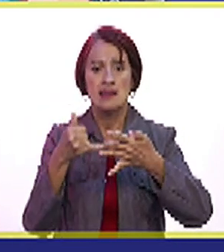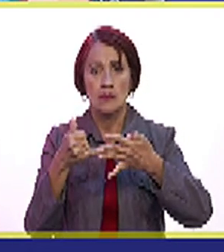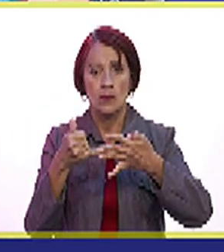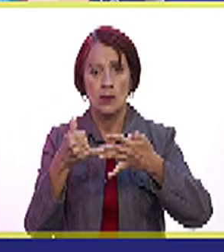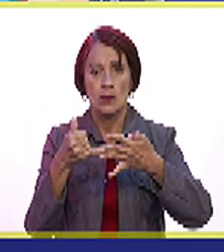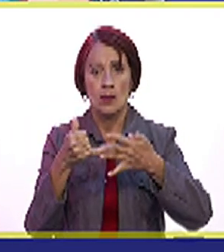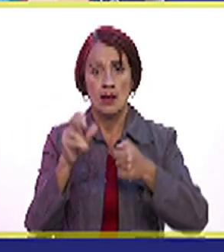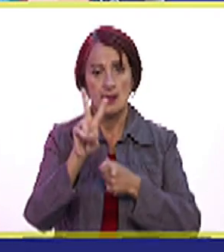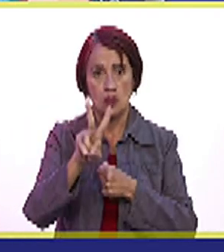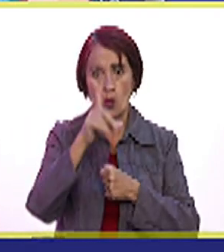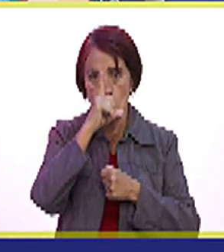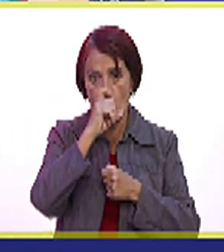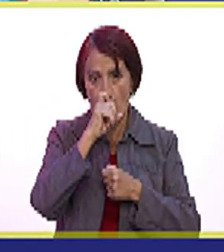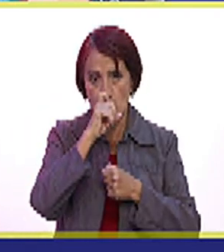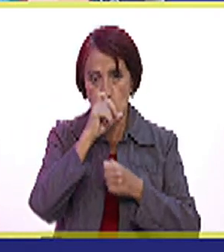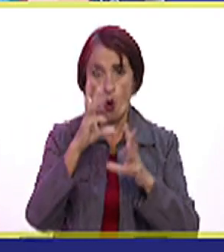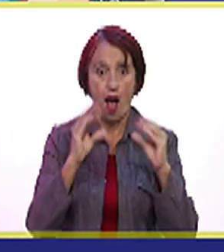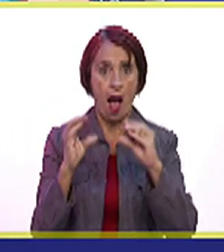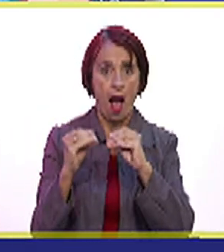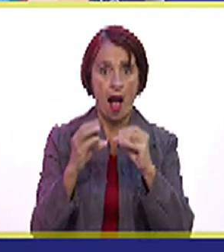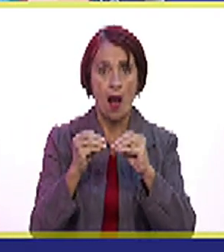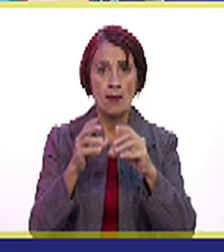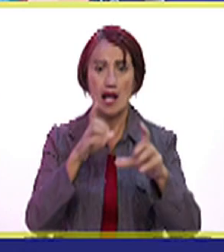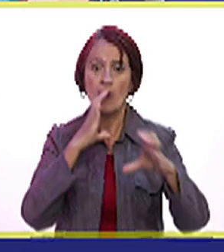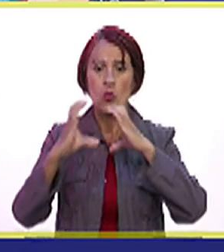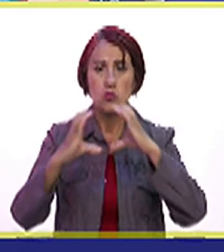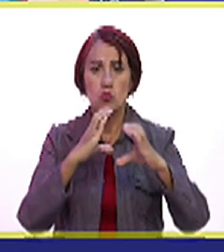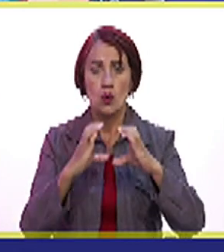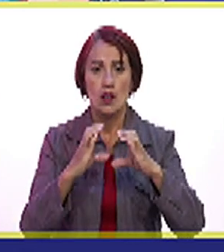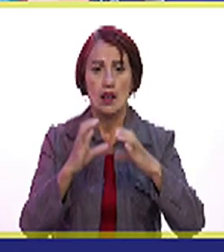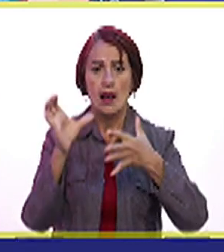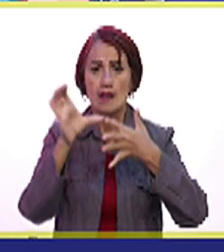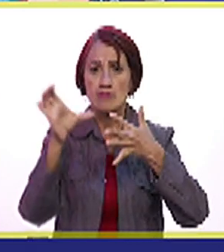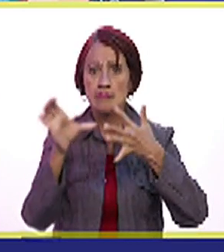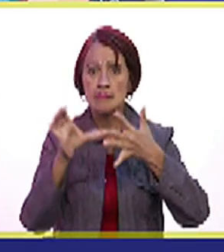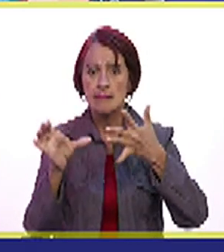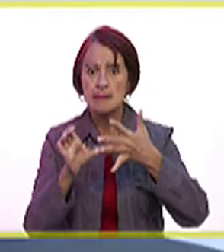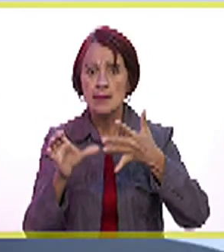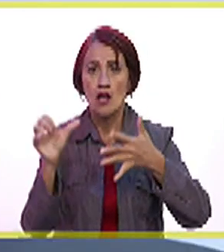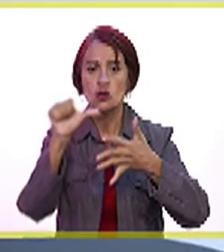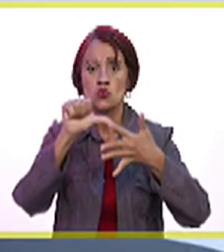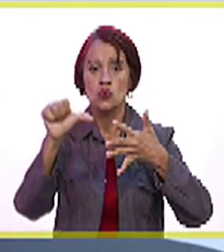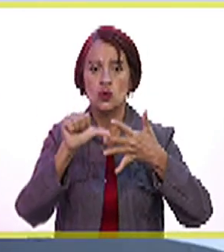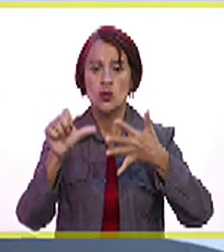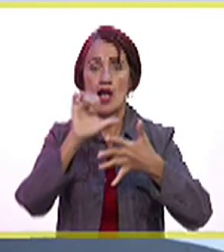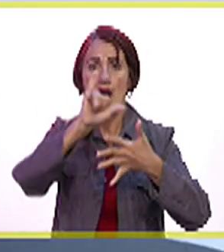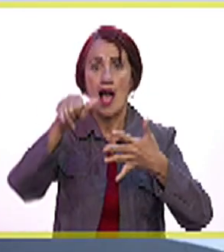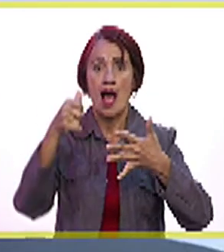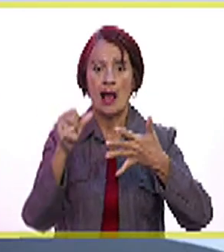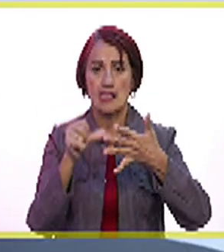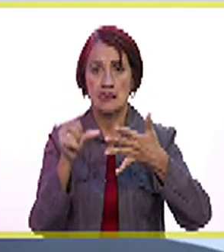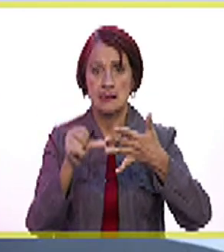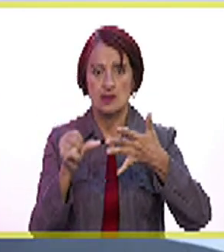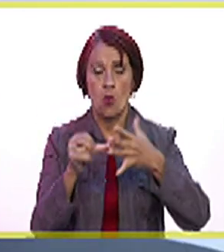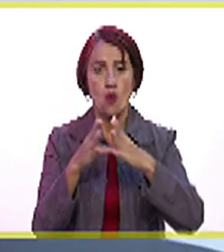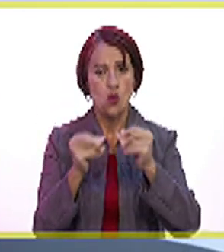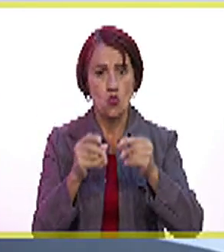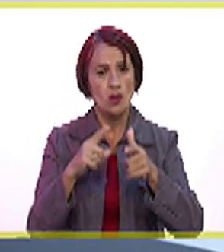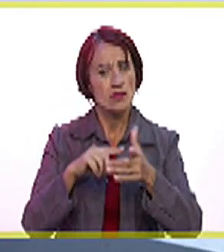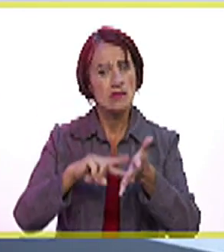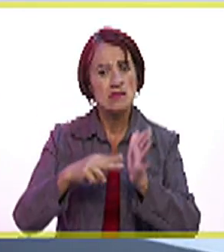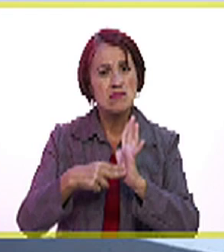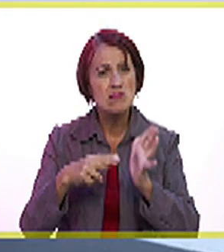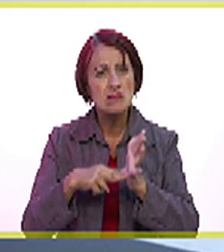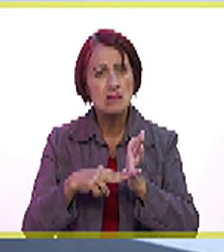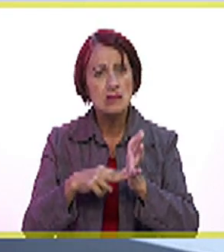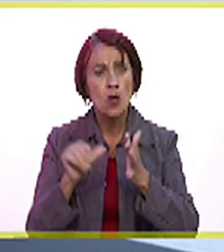el habla coloquial. Y tercer año, las características de sustantivos y adjetivos. Bien, para primer año, ¿qué son los sustantivos y